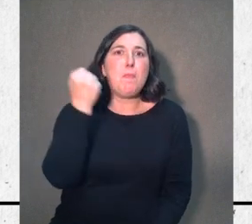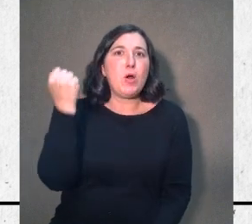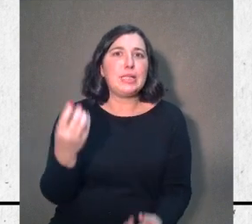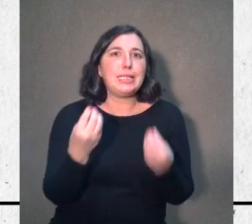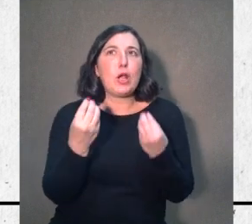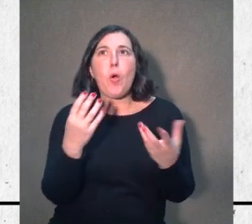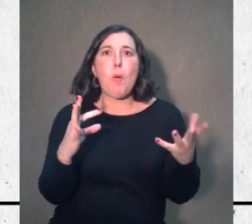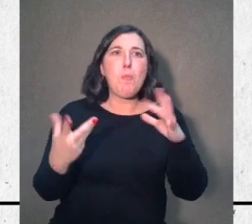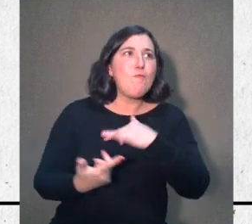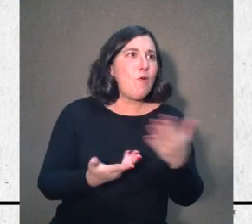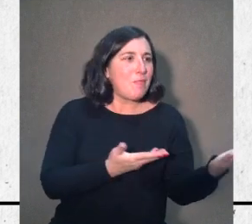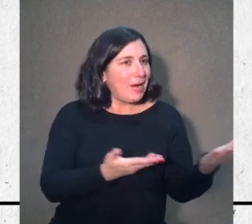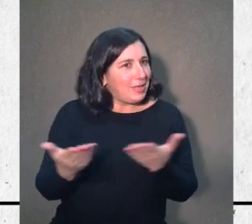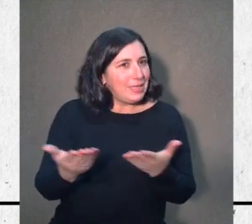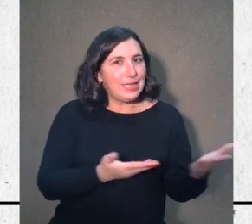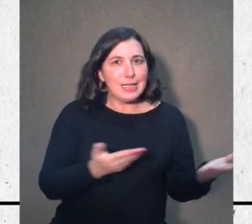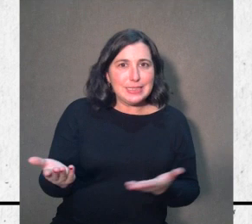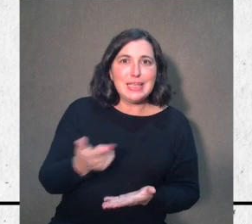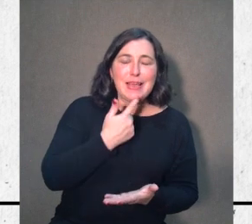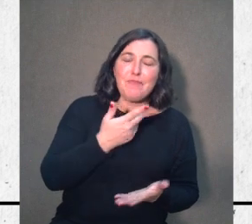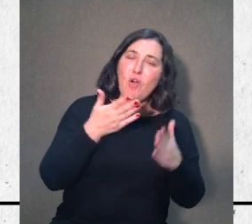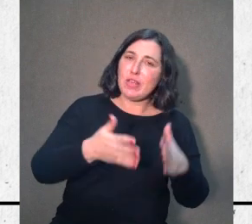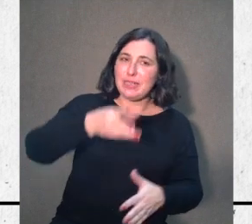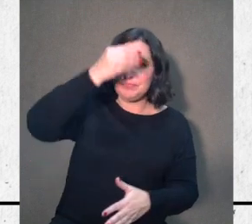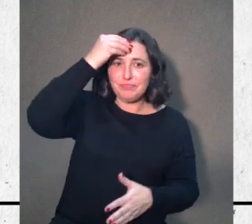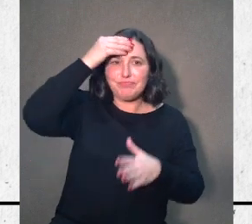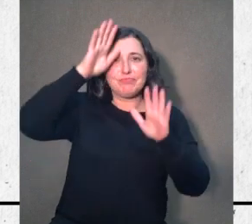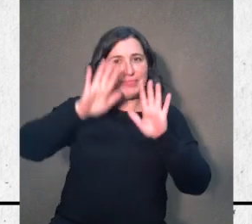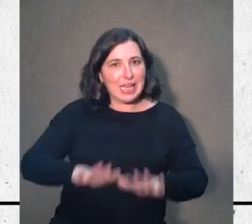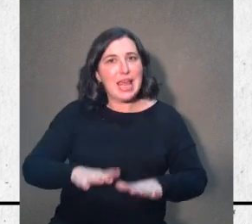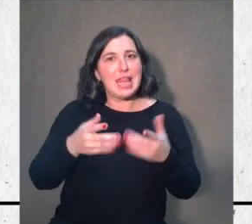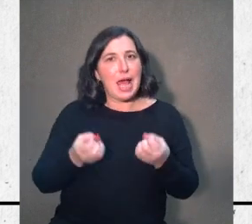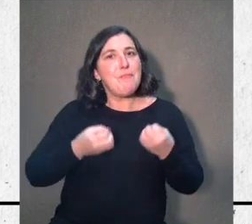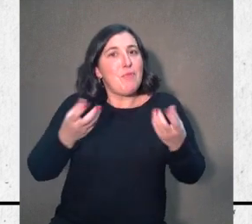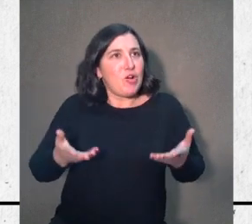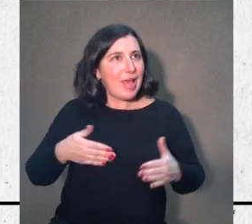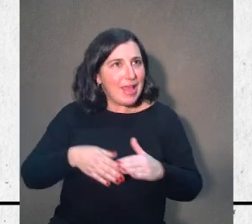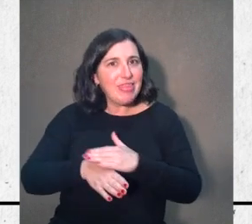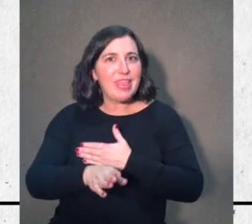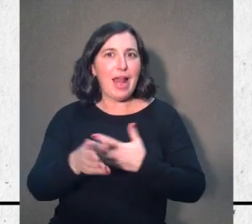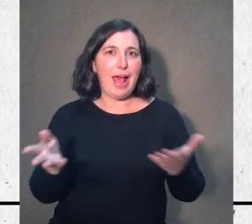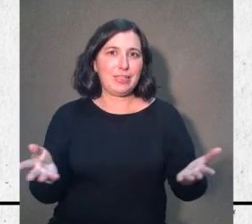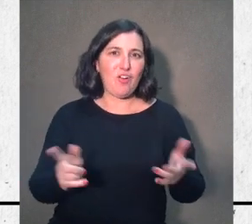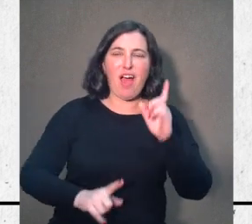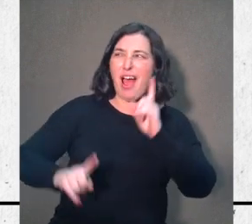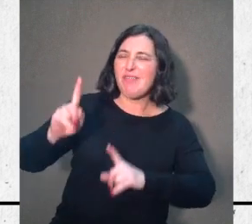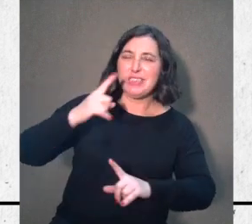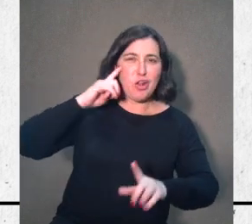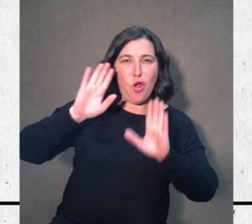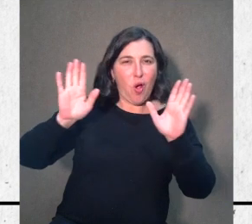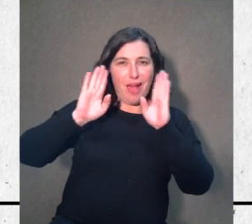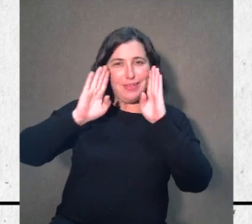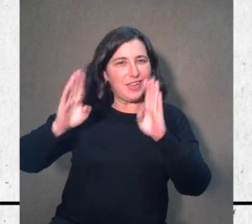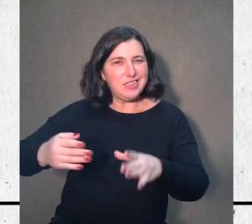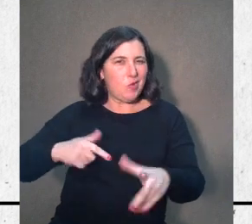Lisi, eso queda, o sea, porque el trato, ¿no? Que muchas veces es descuidado, ¿no? Parece que no importa, y es tan importante